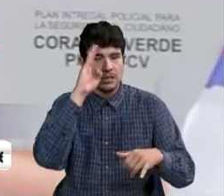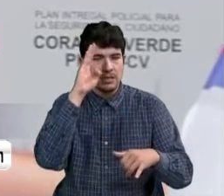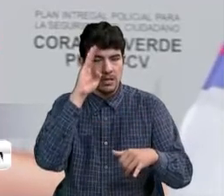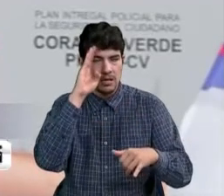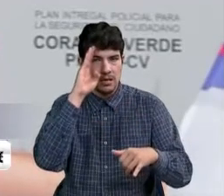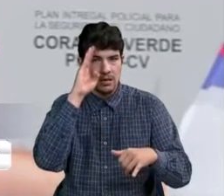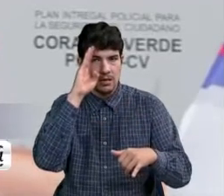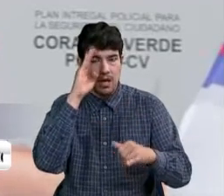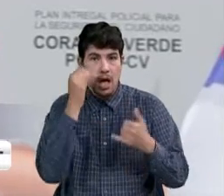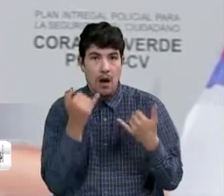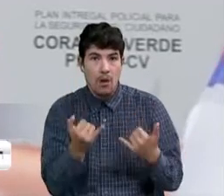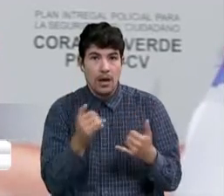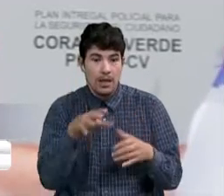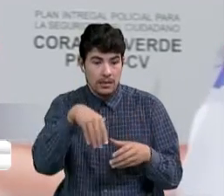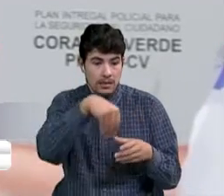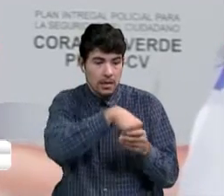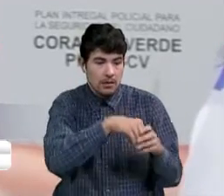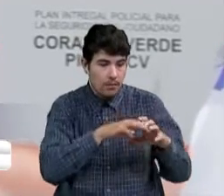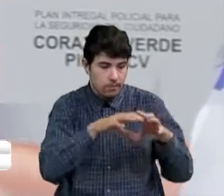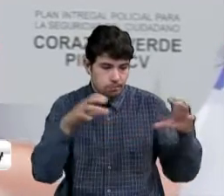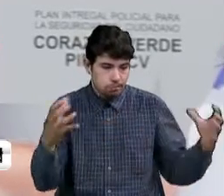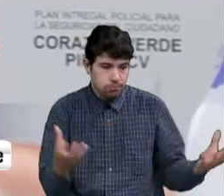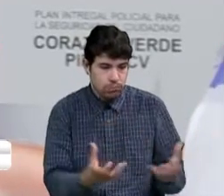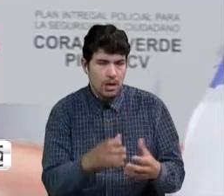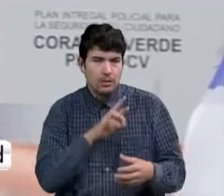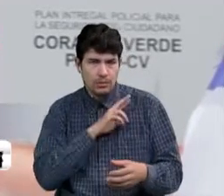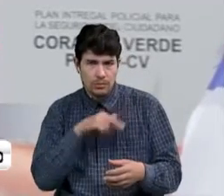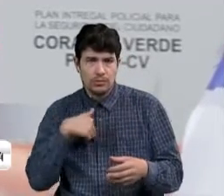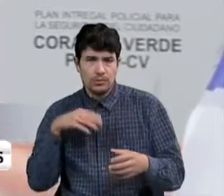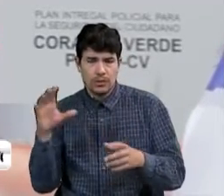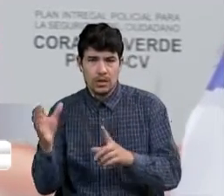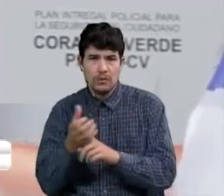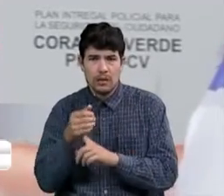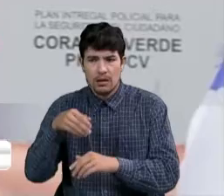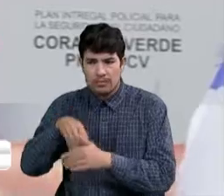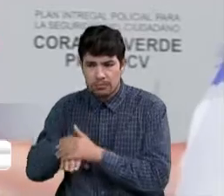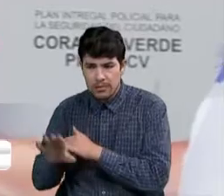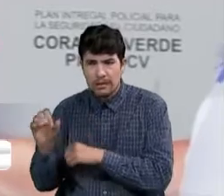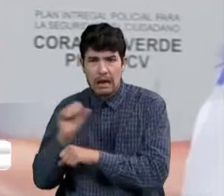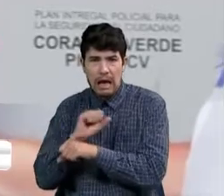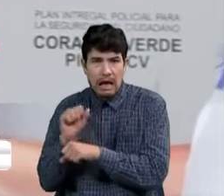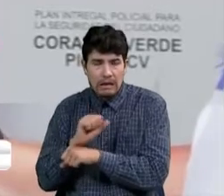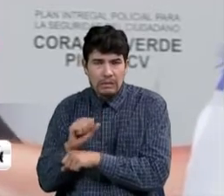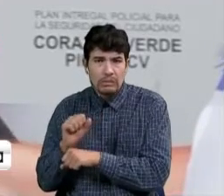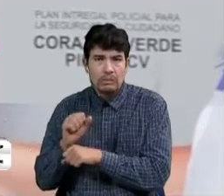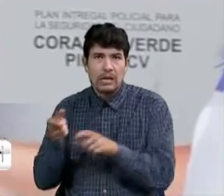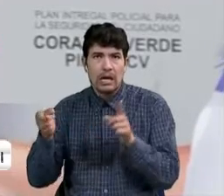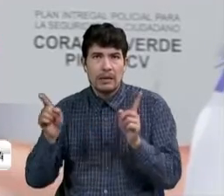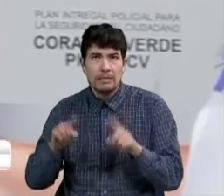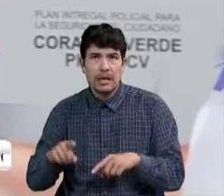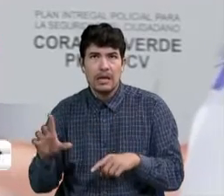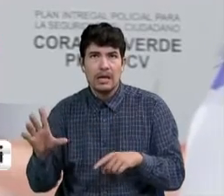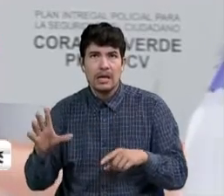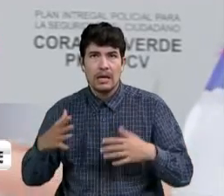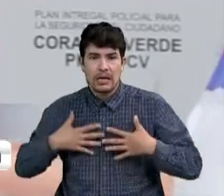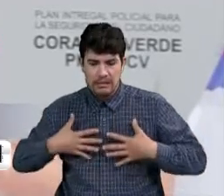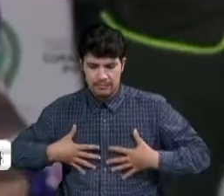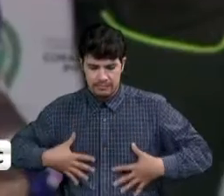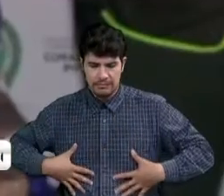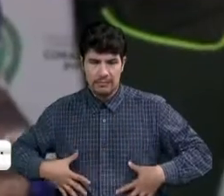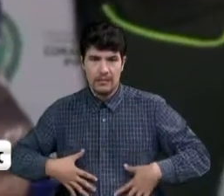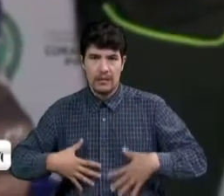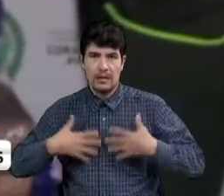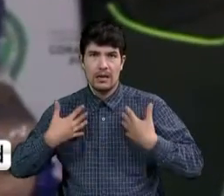esta vez venía en un compresor hemos encontrado caletas en los vehículos heridos a su cuerpo con cinta